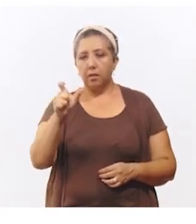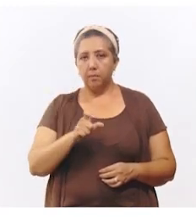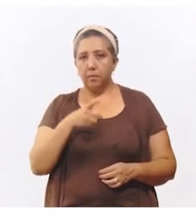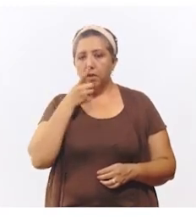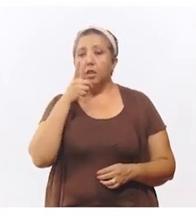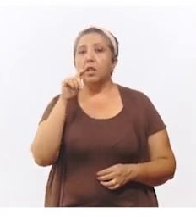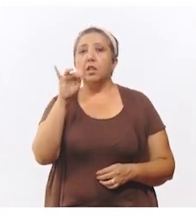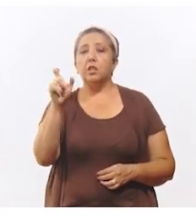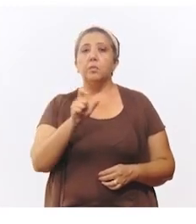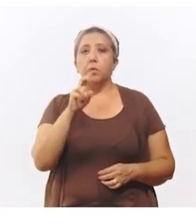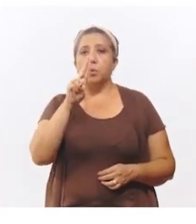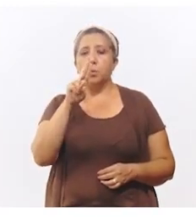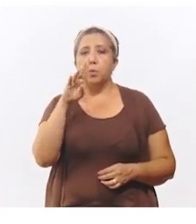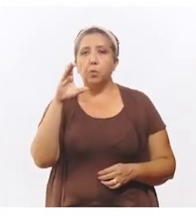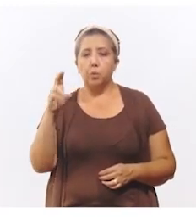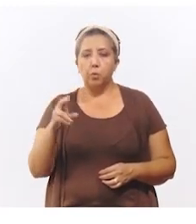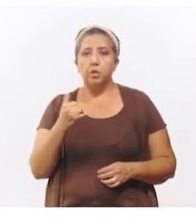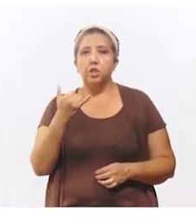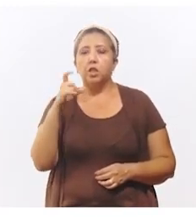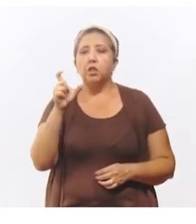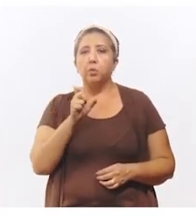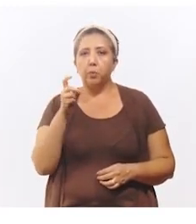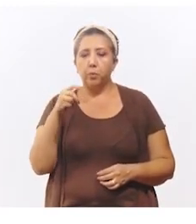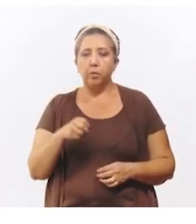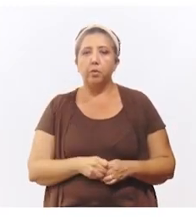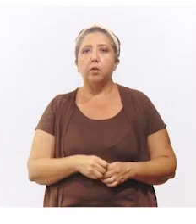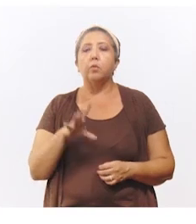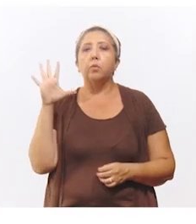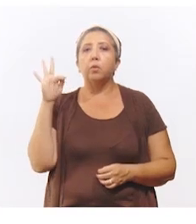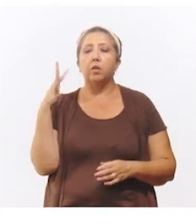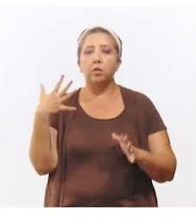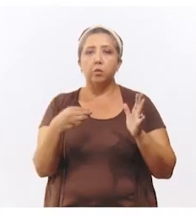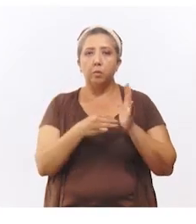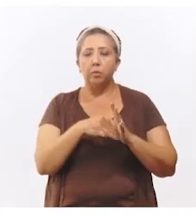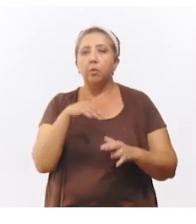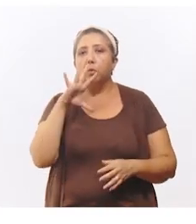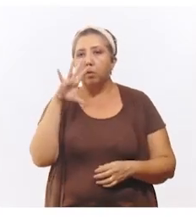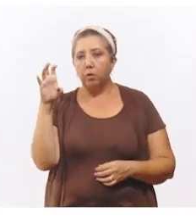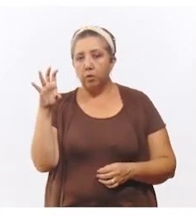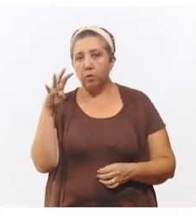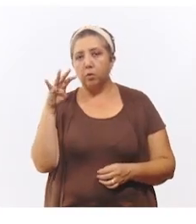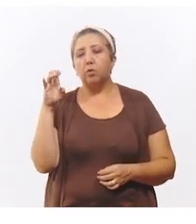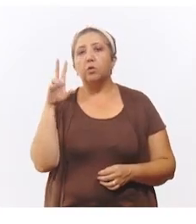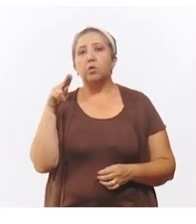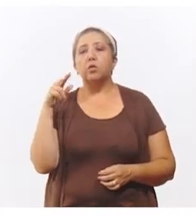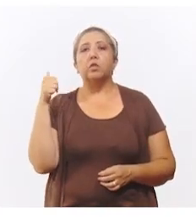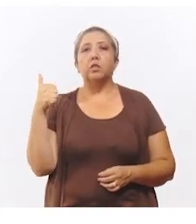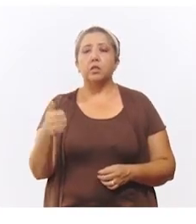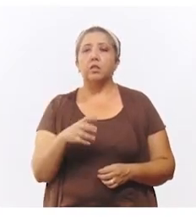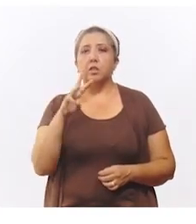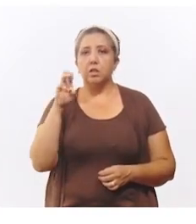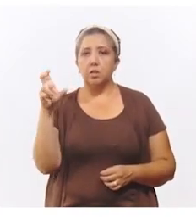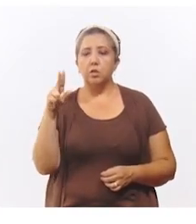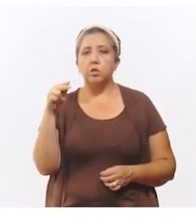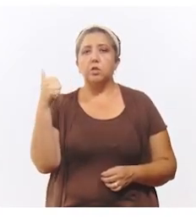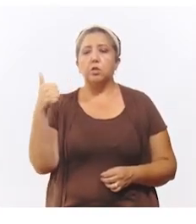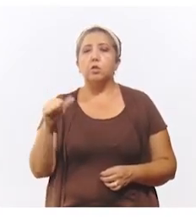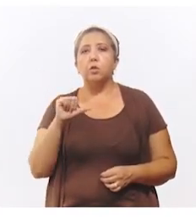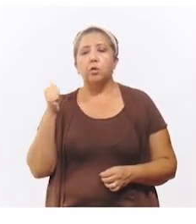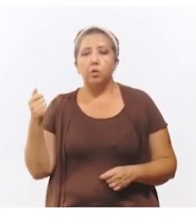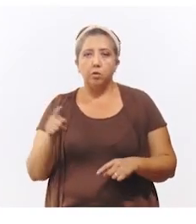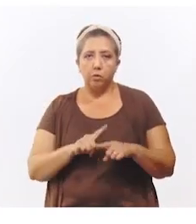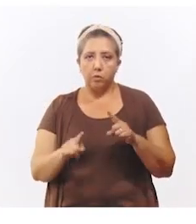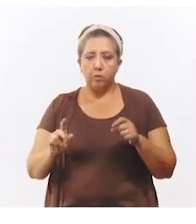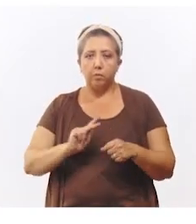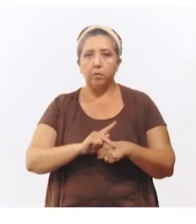Tixcacalcupul, Tixpehual, Ucú y Yaxcucul. De los 45.486 casos positivos, 386 son de